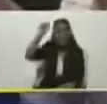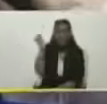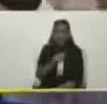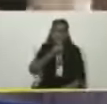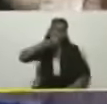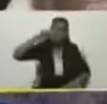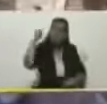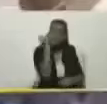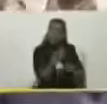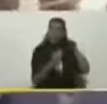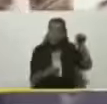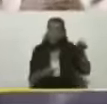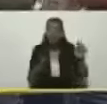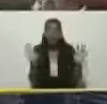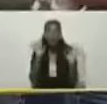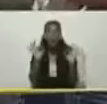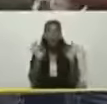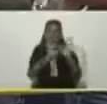acercarte